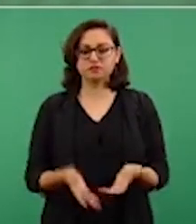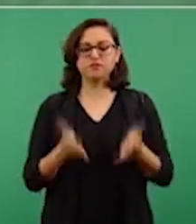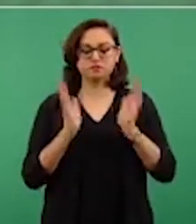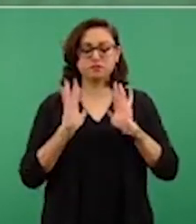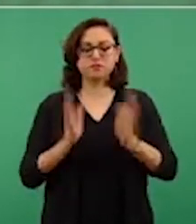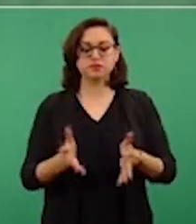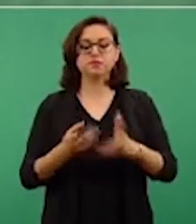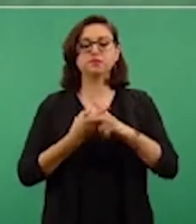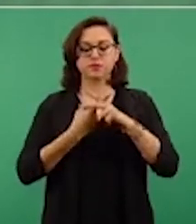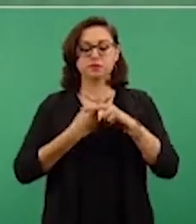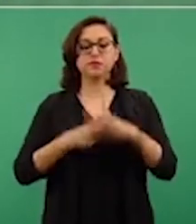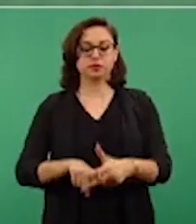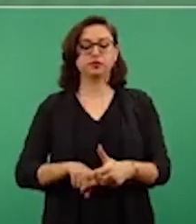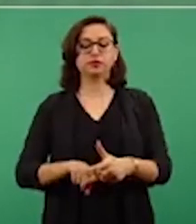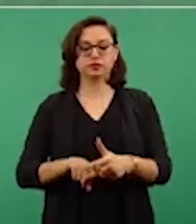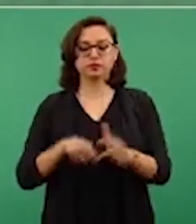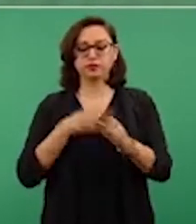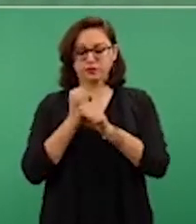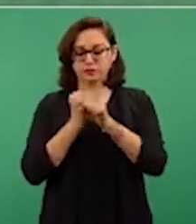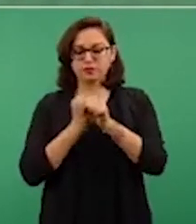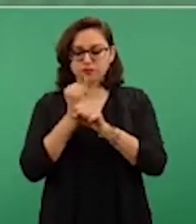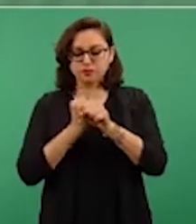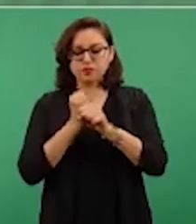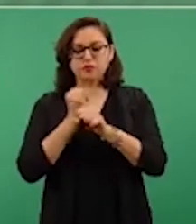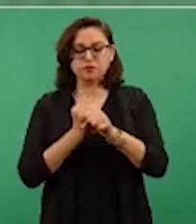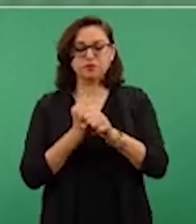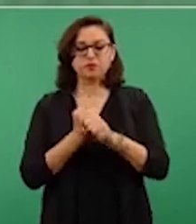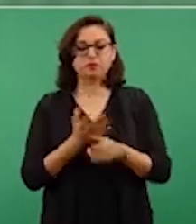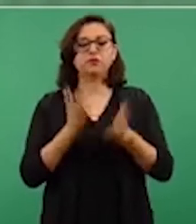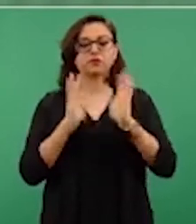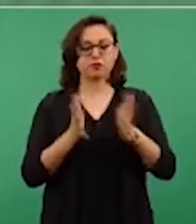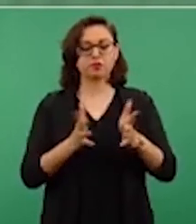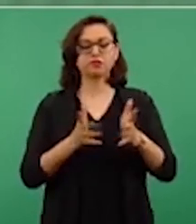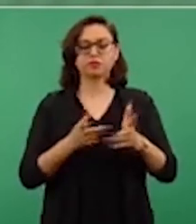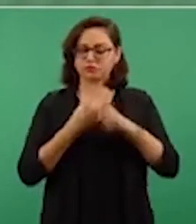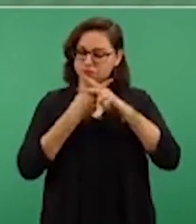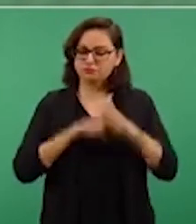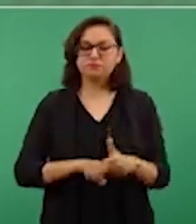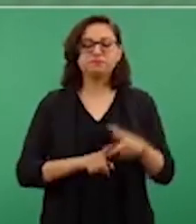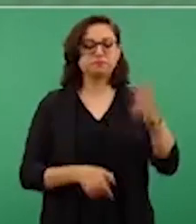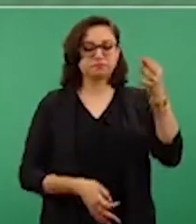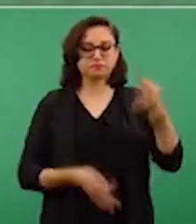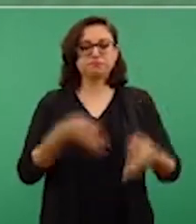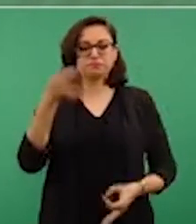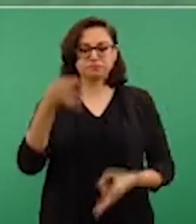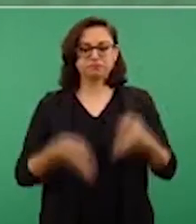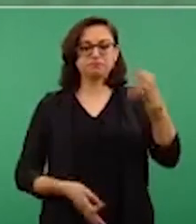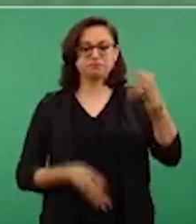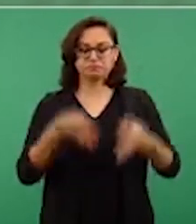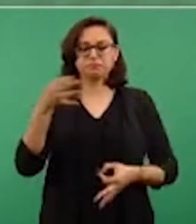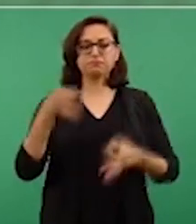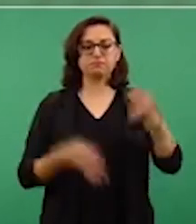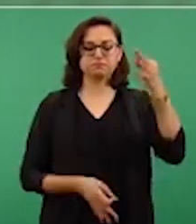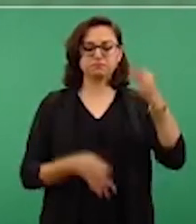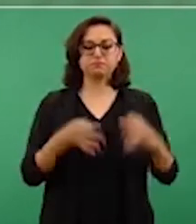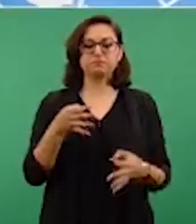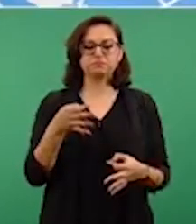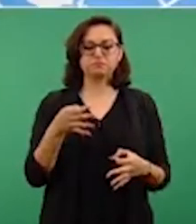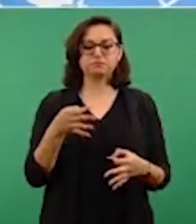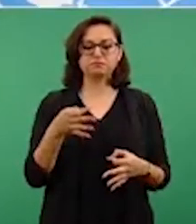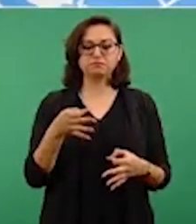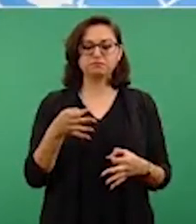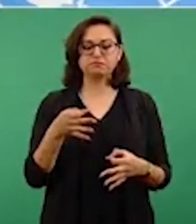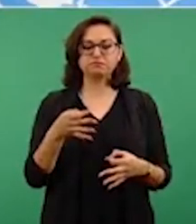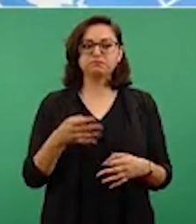en proceso de ser enjuiciados y